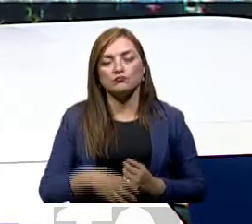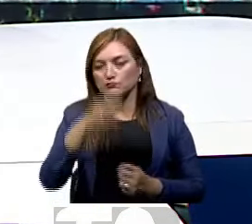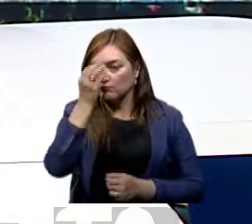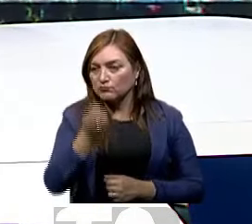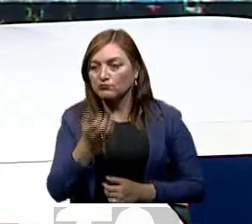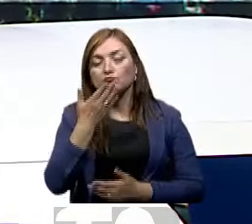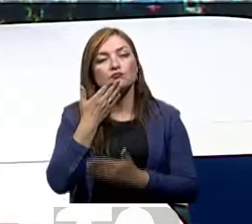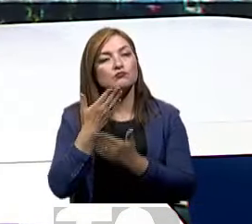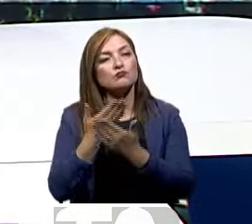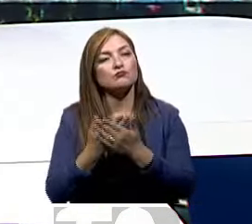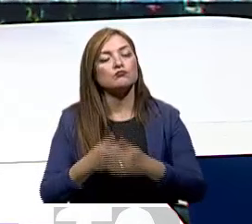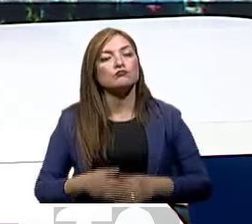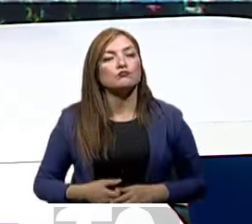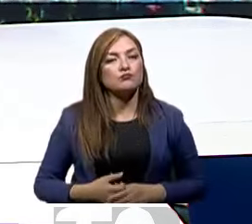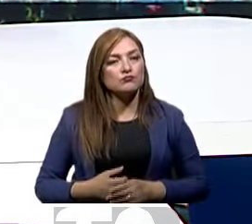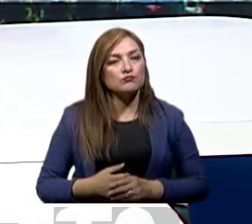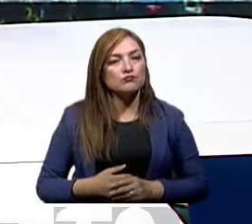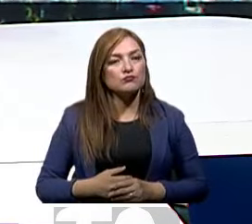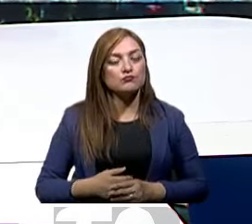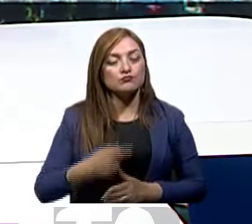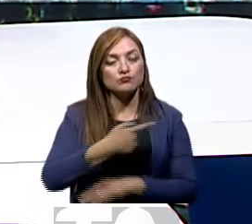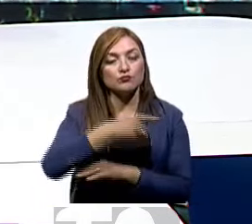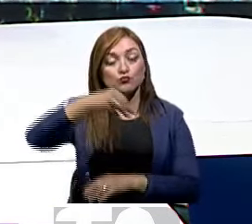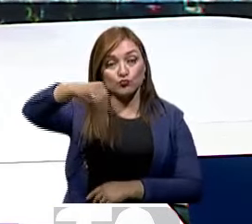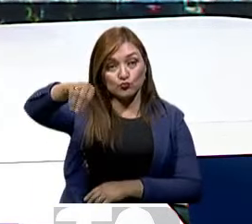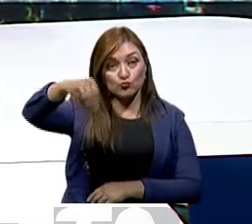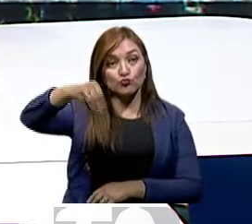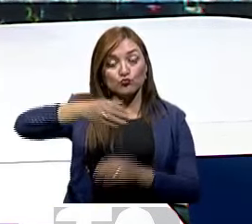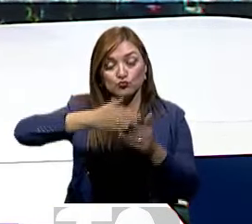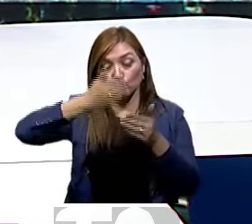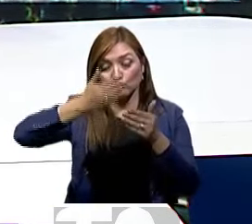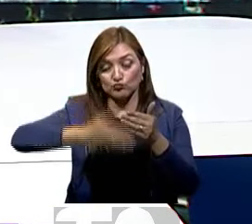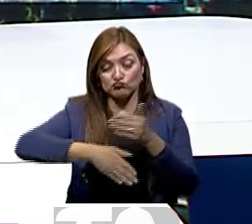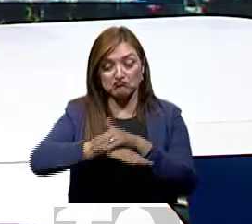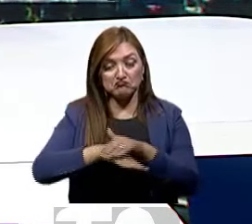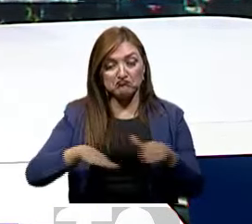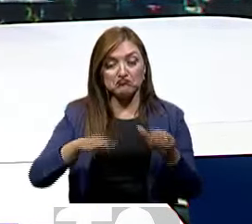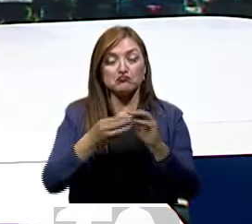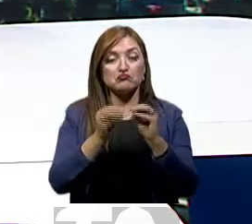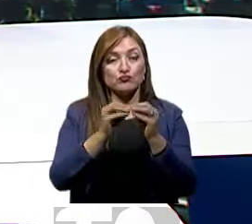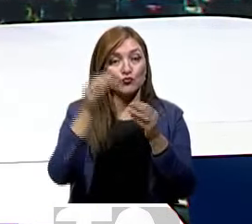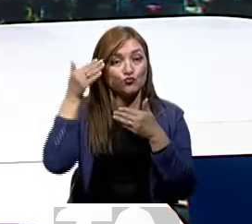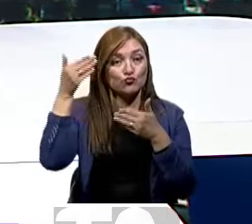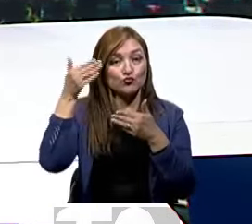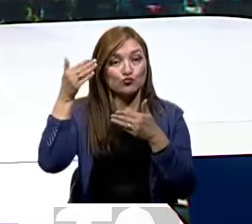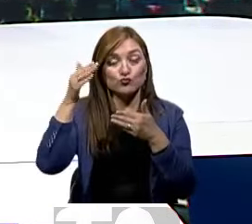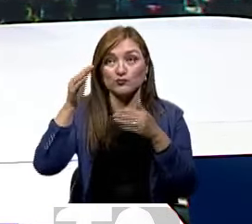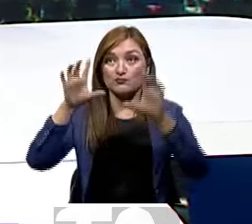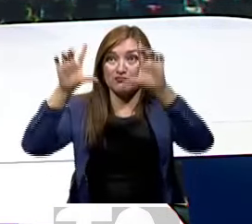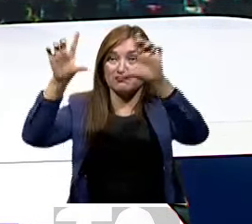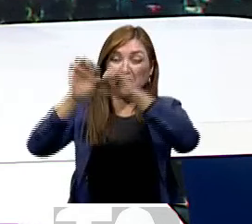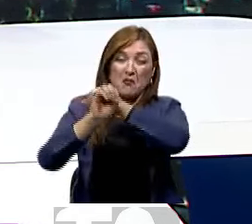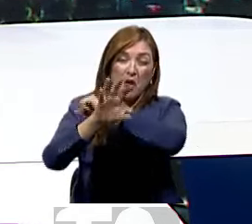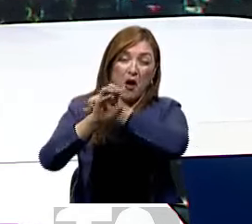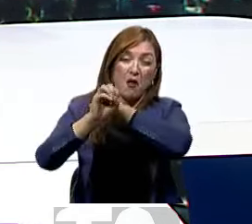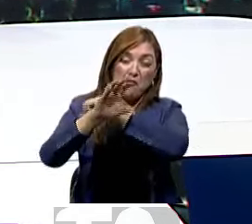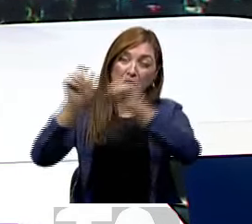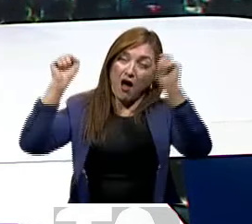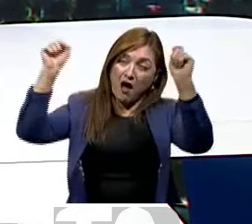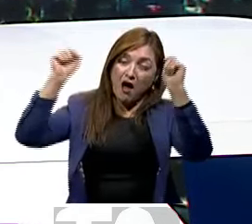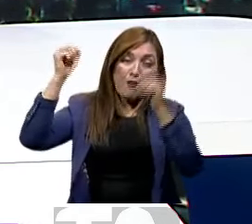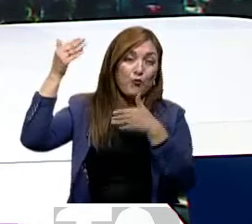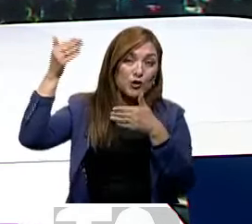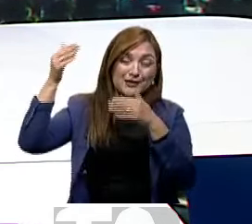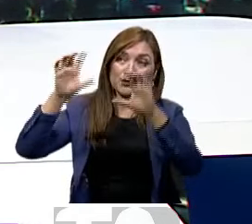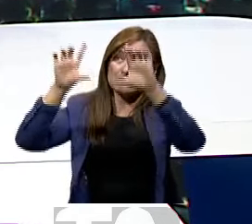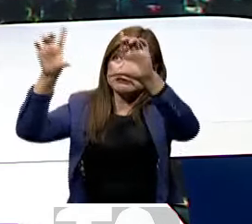ti, Steffi, muchas gracias. Amigos, este miércoles concluyó el plazo para que los movimientos políticos retiren la propaganda electoral en el espacio público.